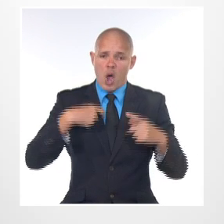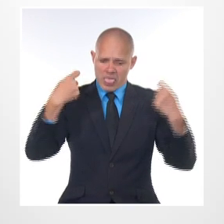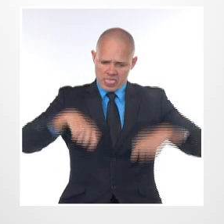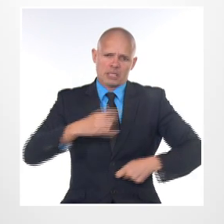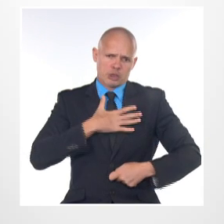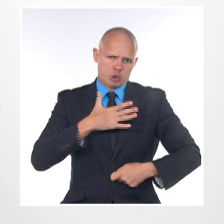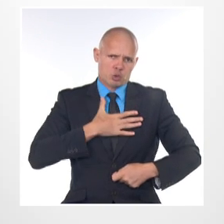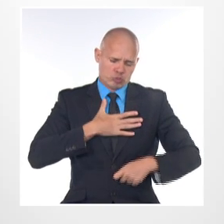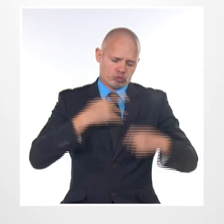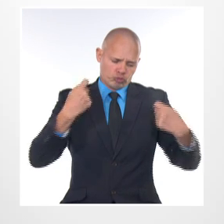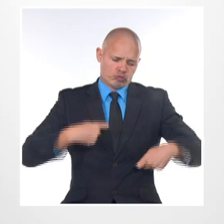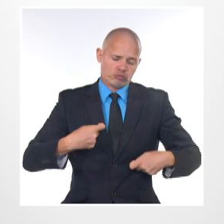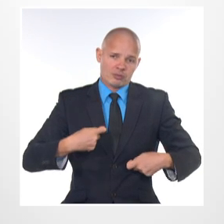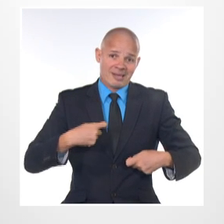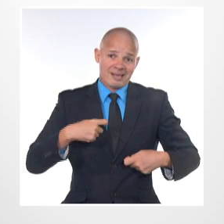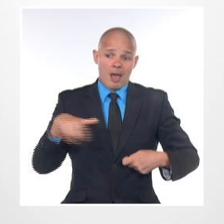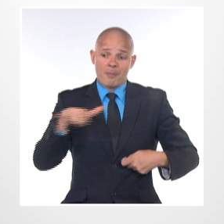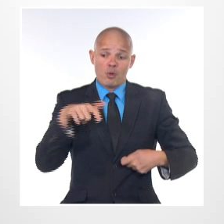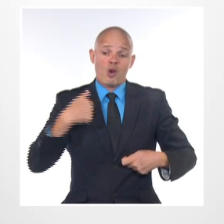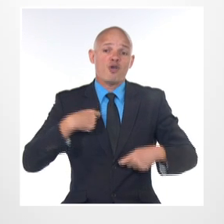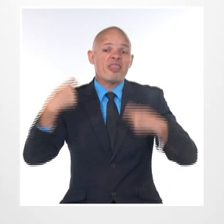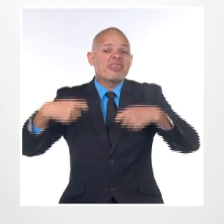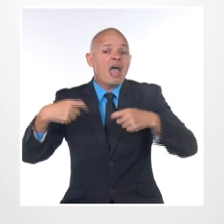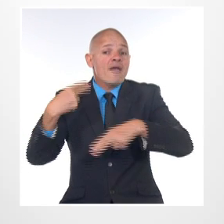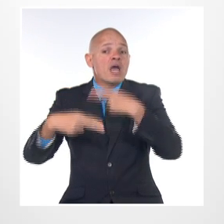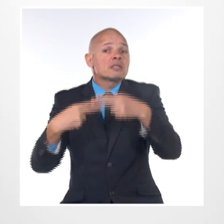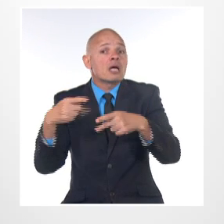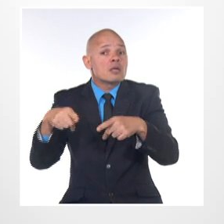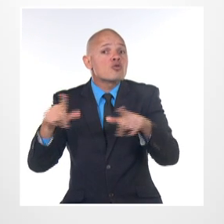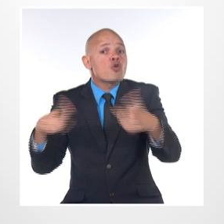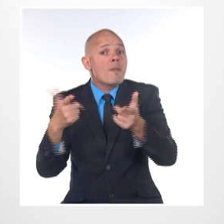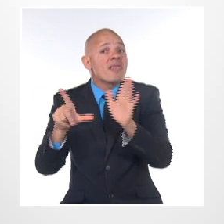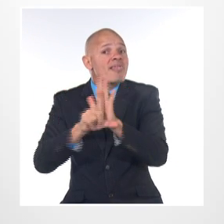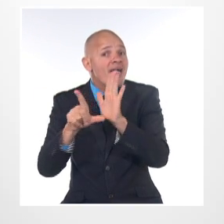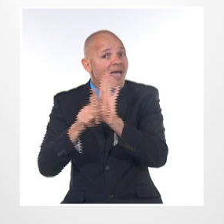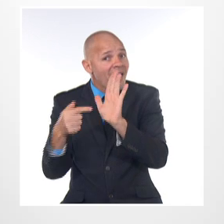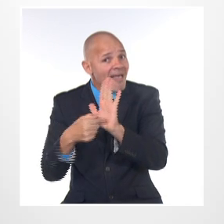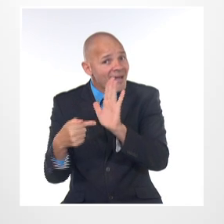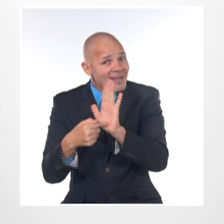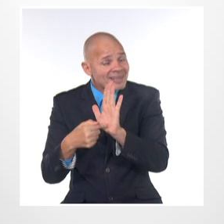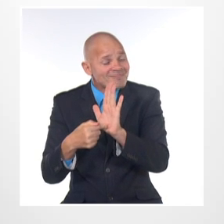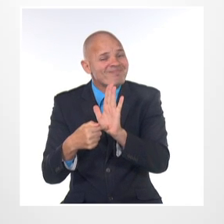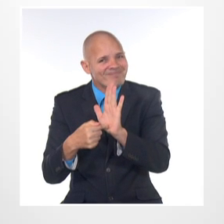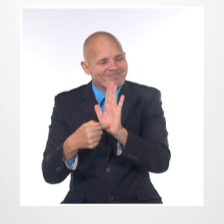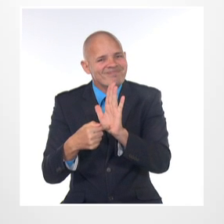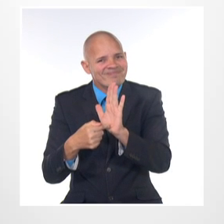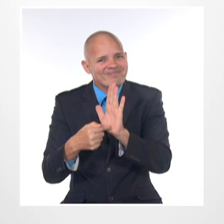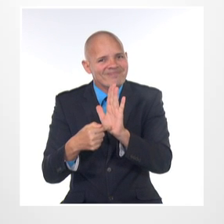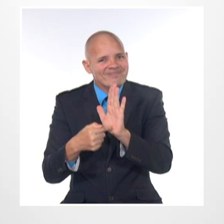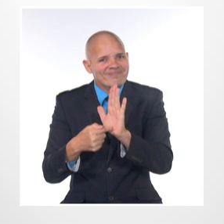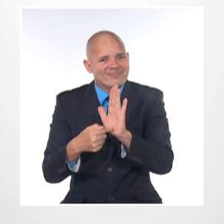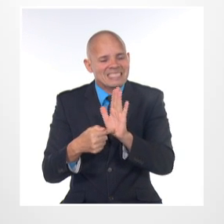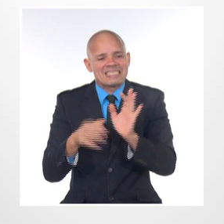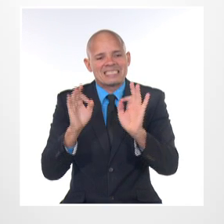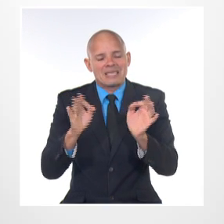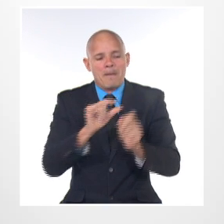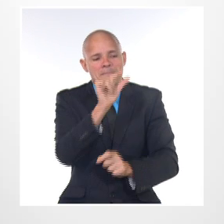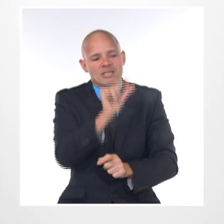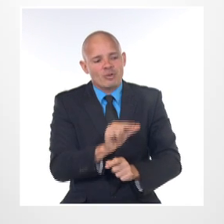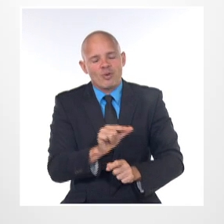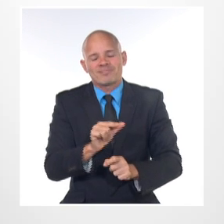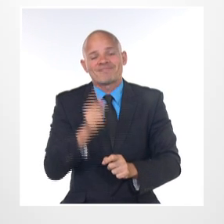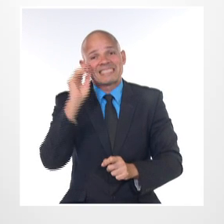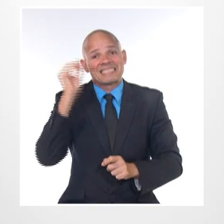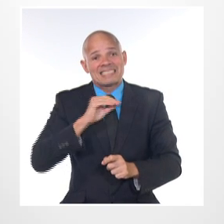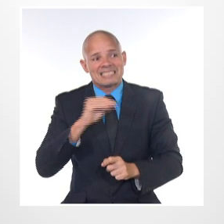igualdad efectiva, porque el ciudadano tiene derechos, pero los derechos tienen límites. Y los límites de los ciudadanos terminan cuando empieza el